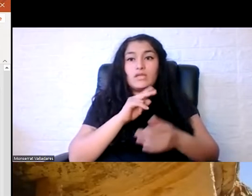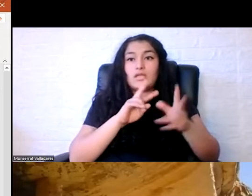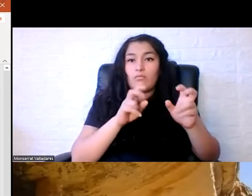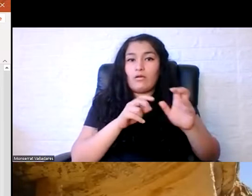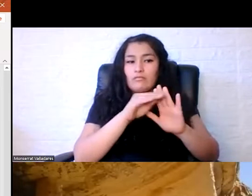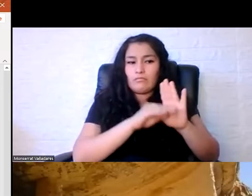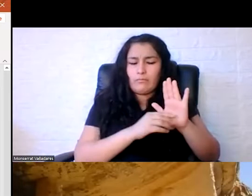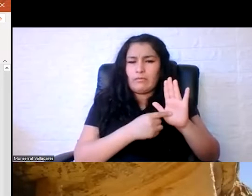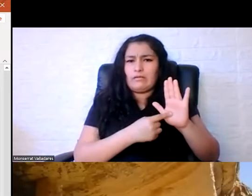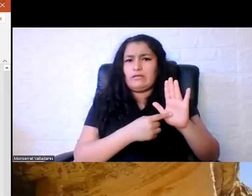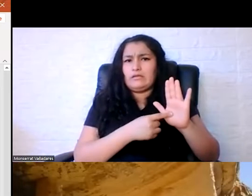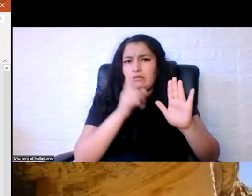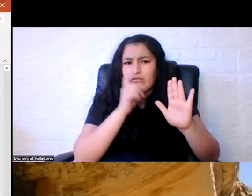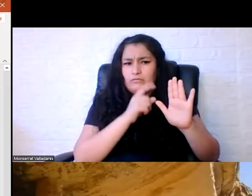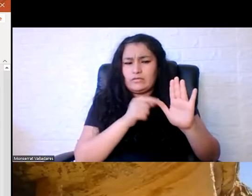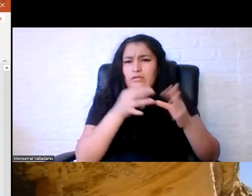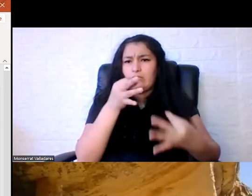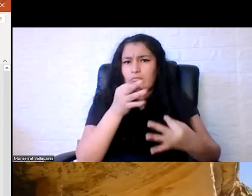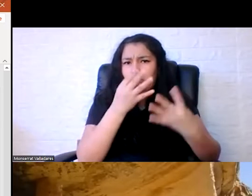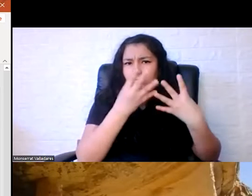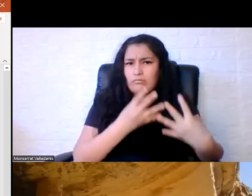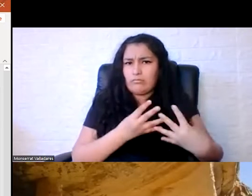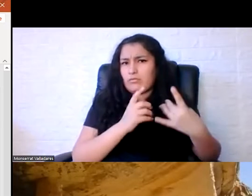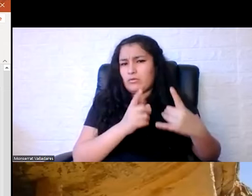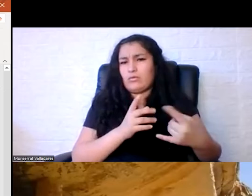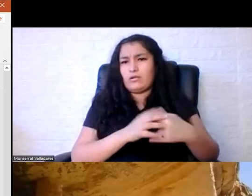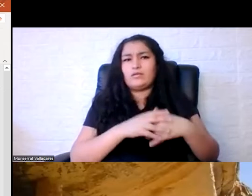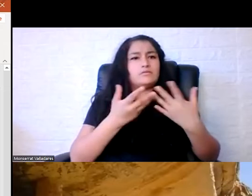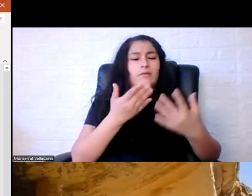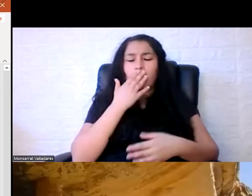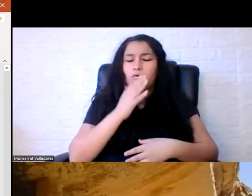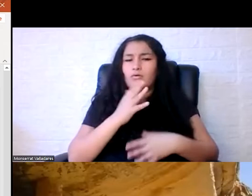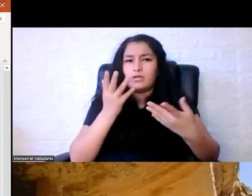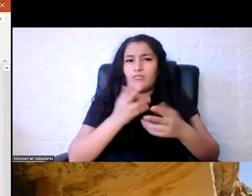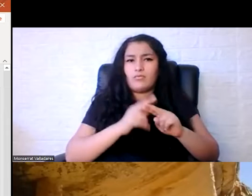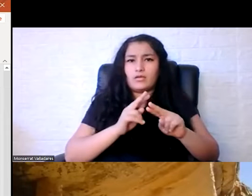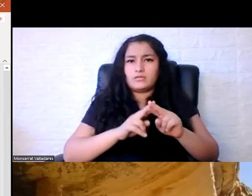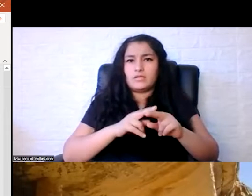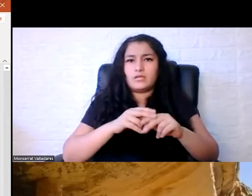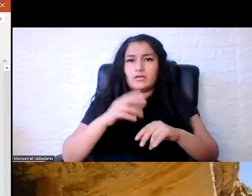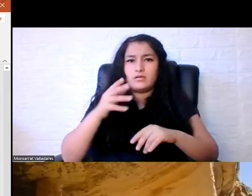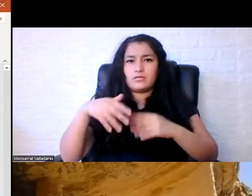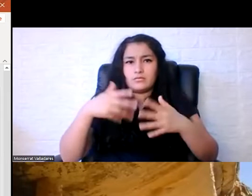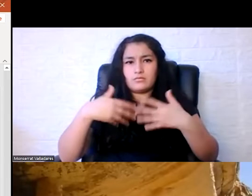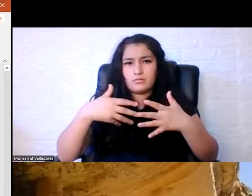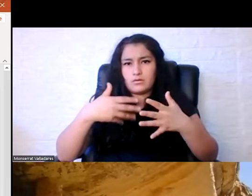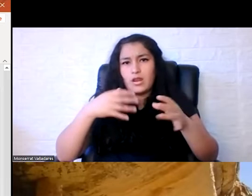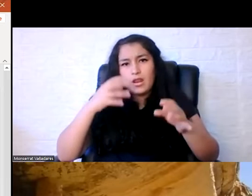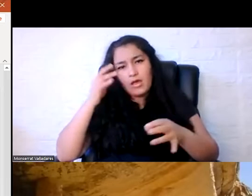victimización y esto. Bueno, entonces ya me voy a decir la